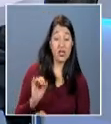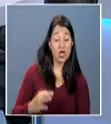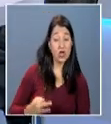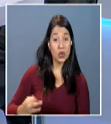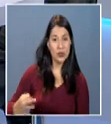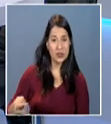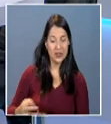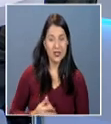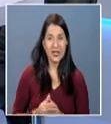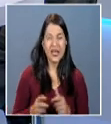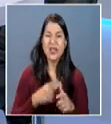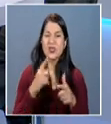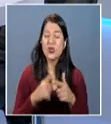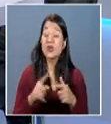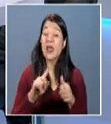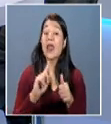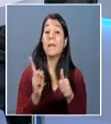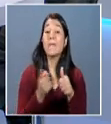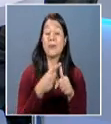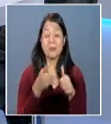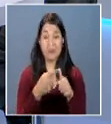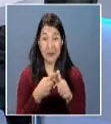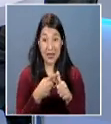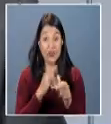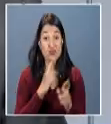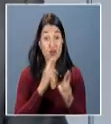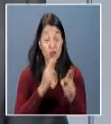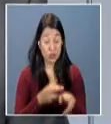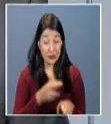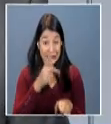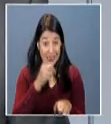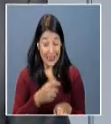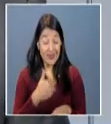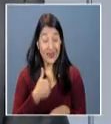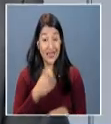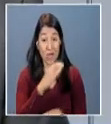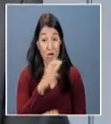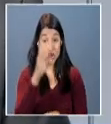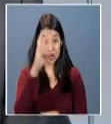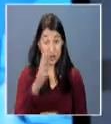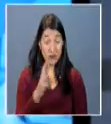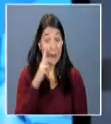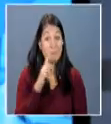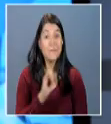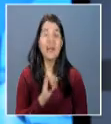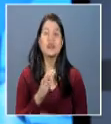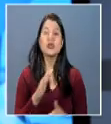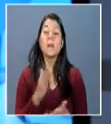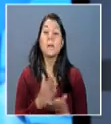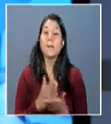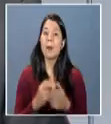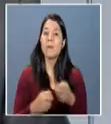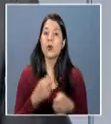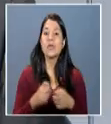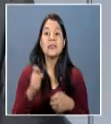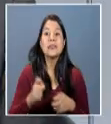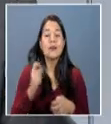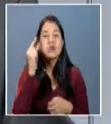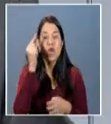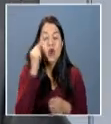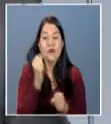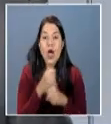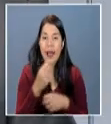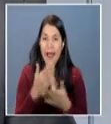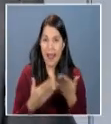días, etc. Entonces, la primera posición o la primera respuesta que Costa Rica tiene que adoptar frente a este problema es que necesitamos acción del Estado. Es decir,